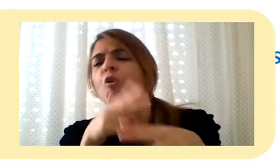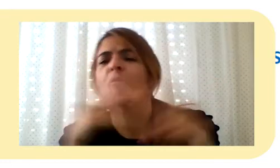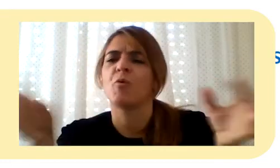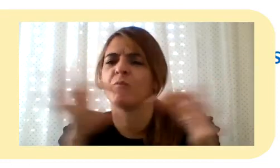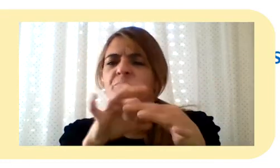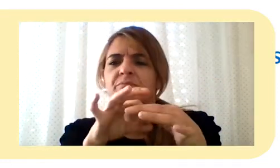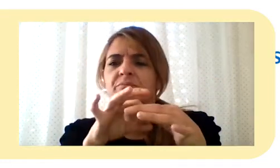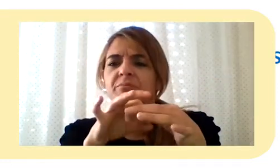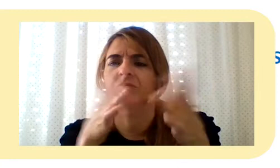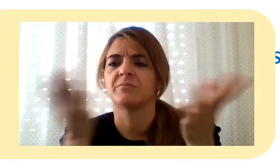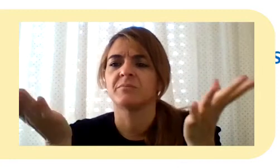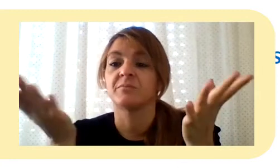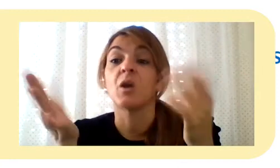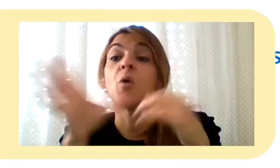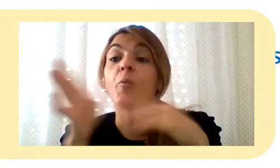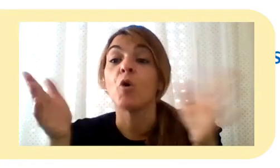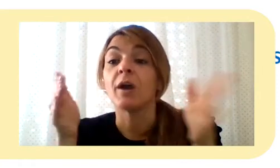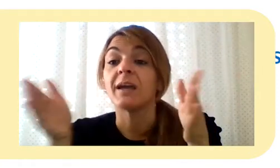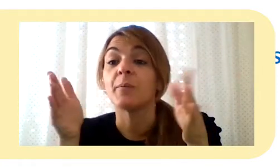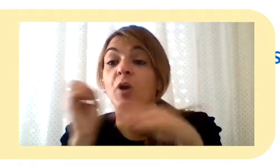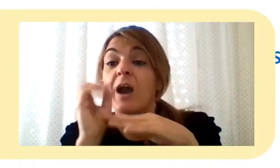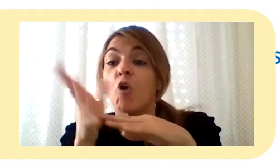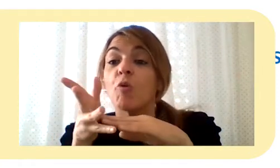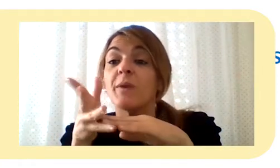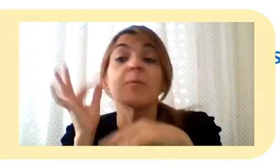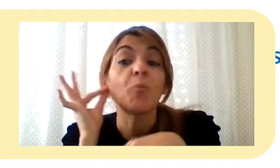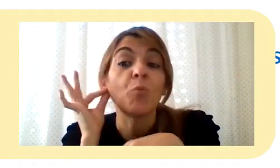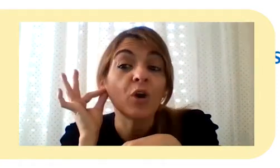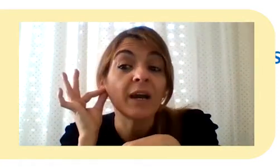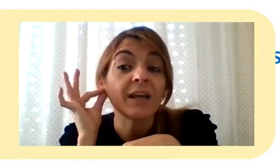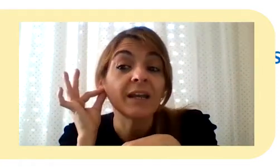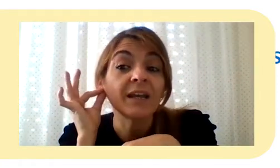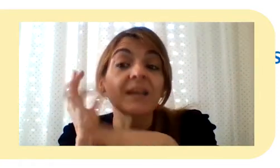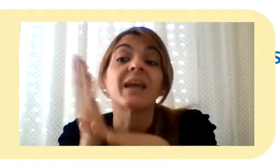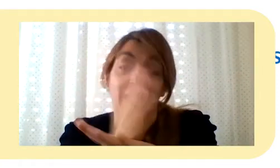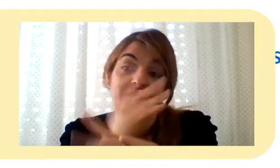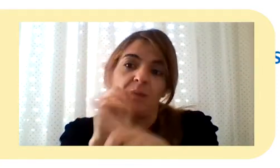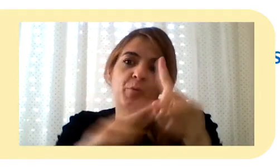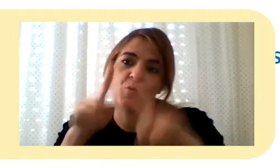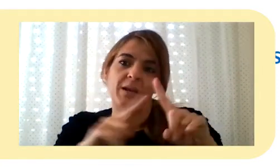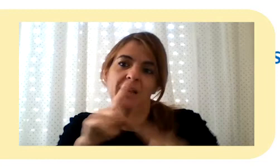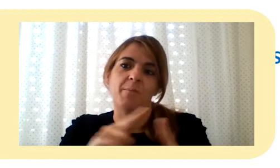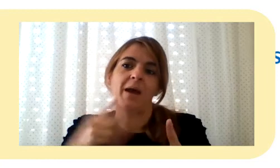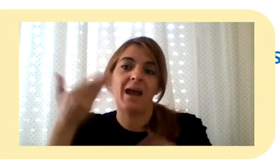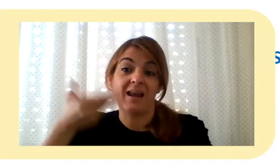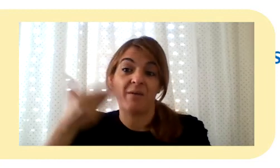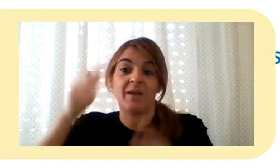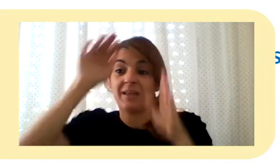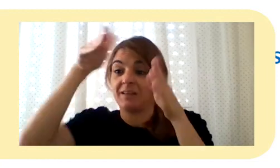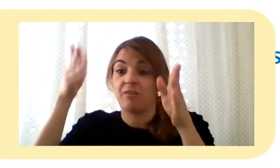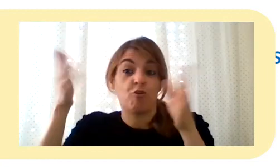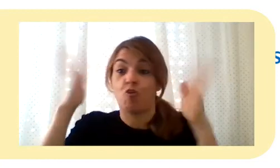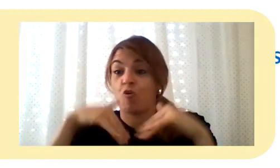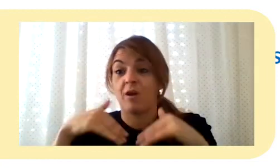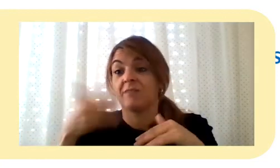ser o porque las mujeres durante la etapa de la COVID que tenían ya un problema grave no han sido atendidas y han muerto